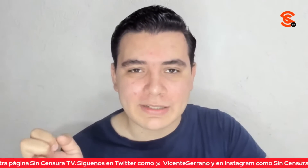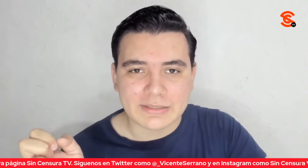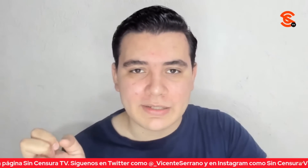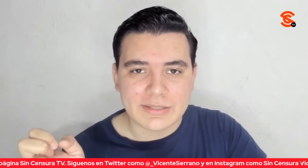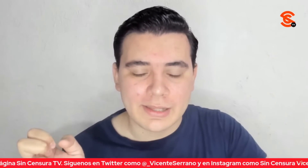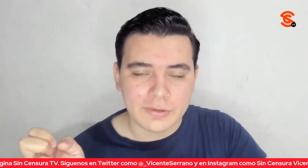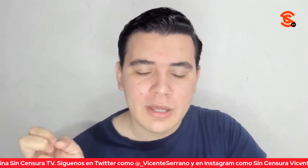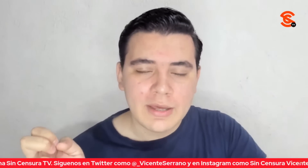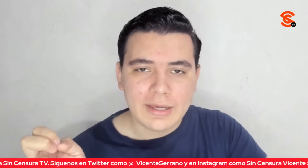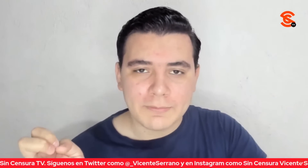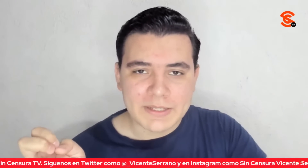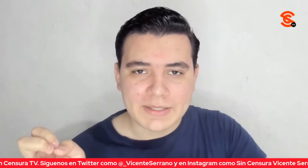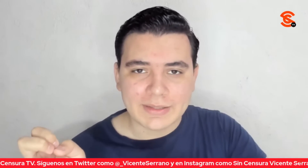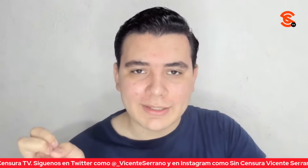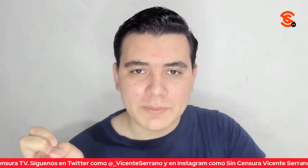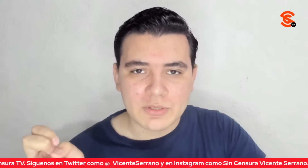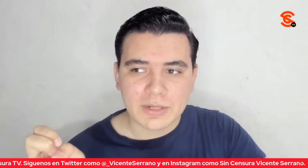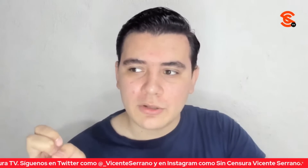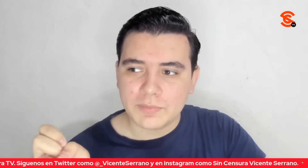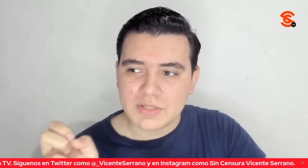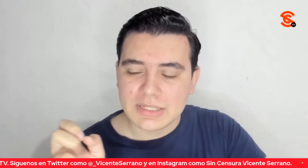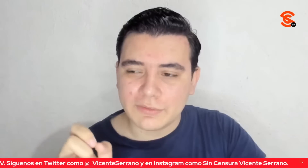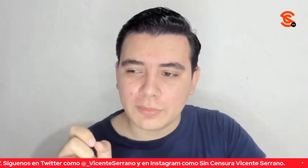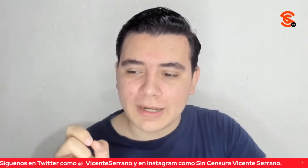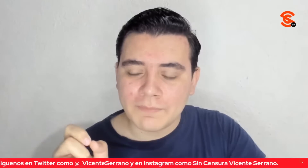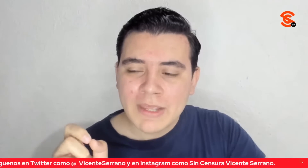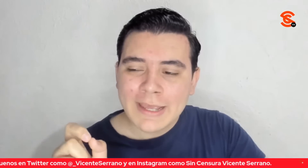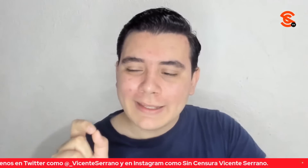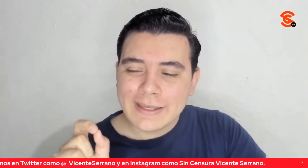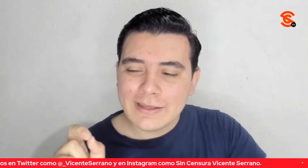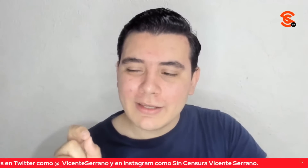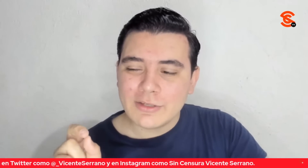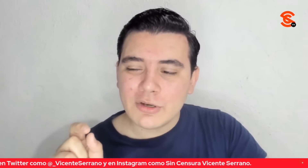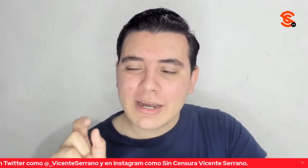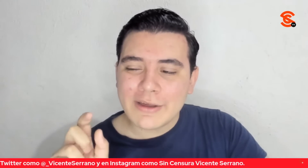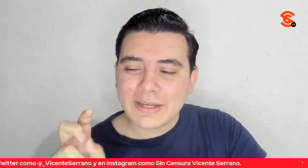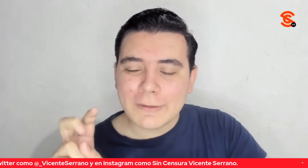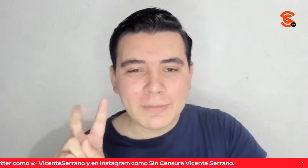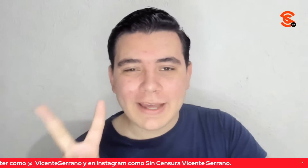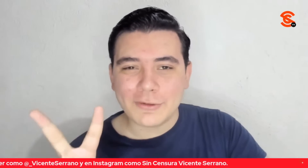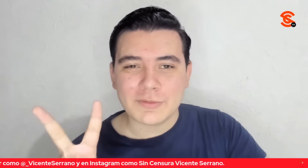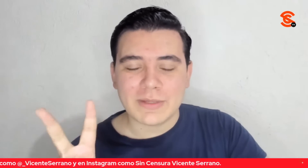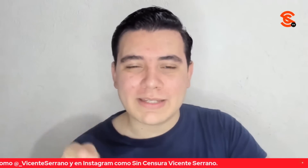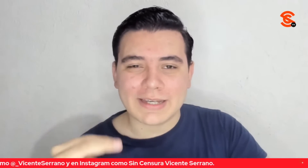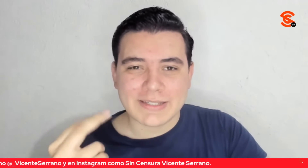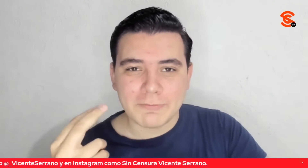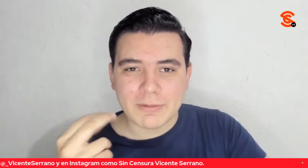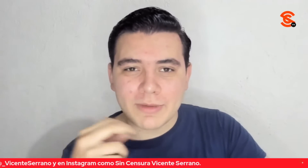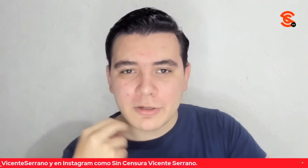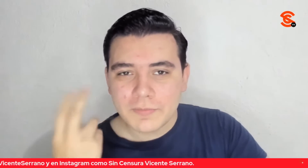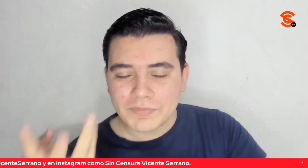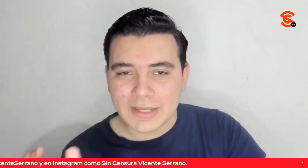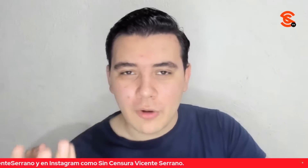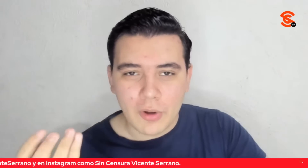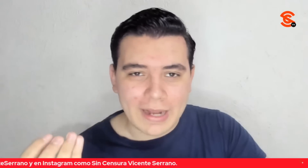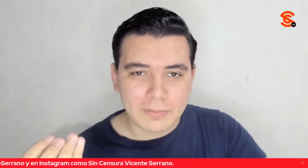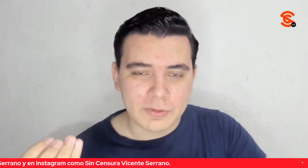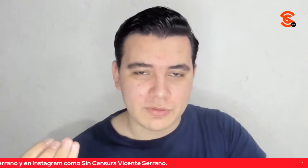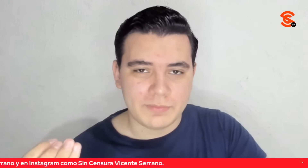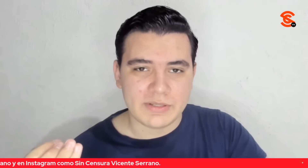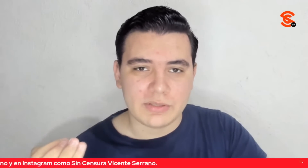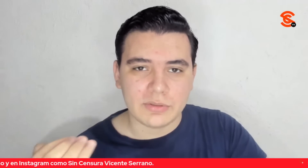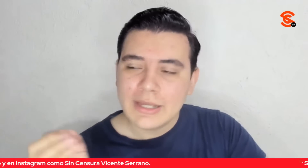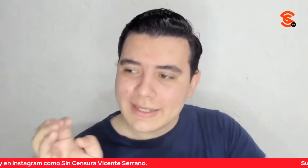se ha caracterizado el presidente López Obrador por ser formal. Y yo creo que envía dos mensajes. El primero, el oral,